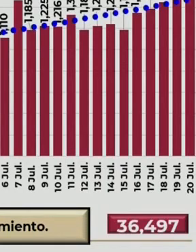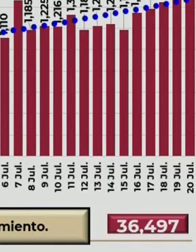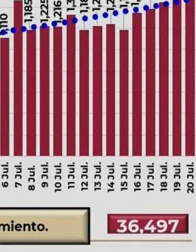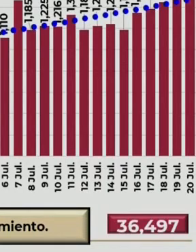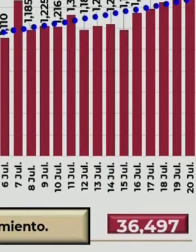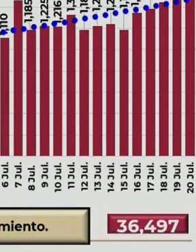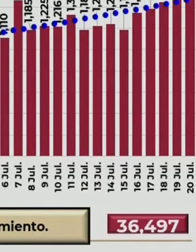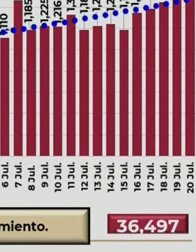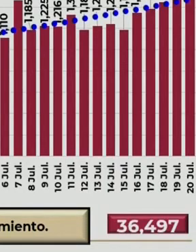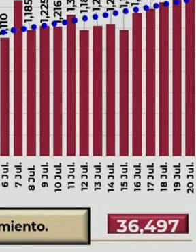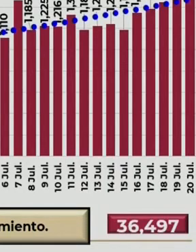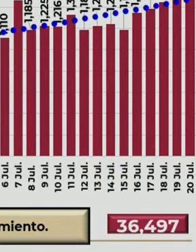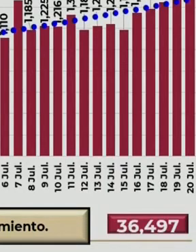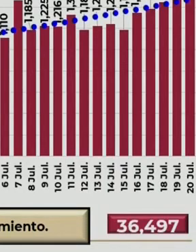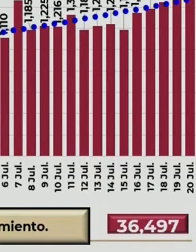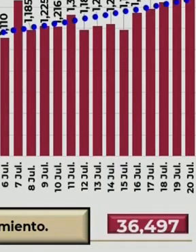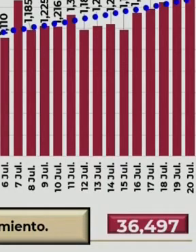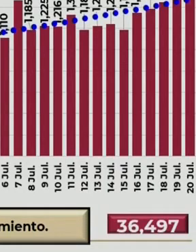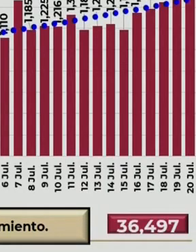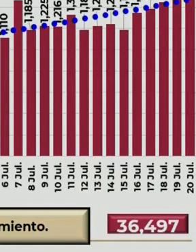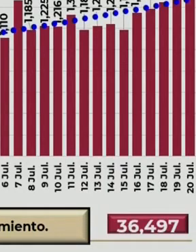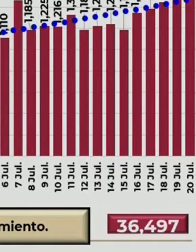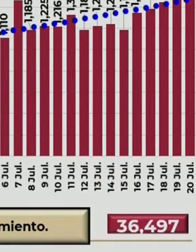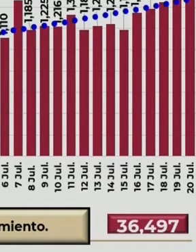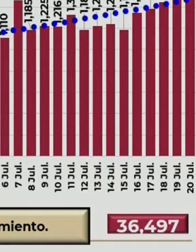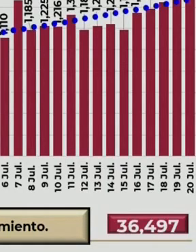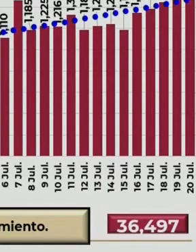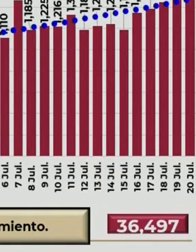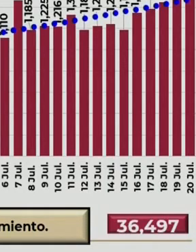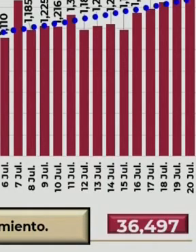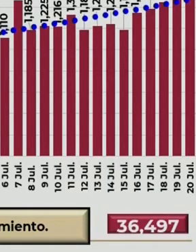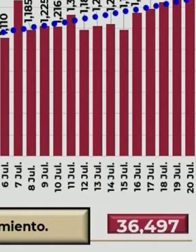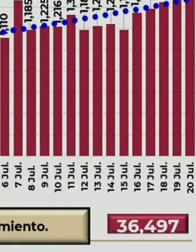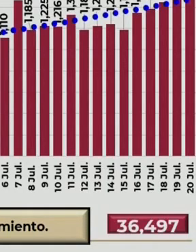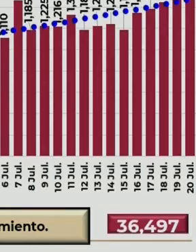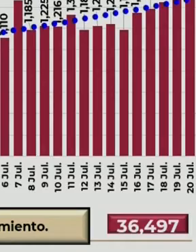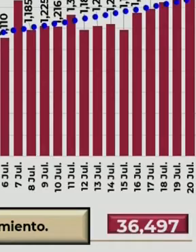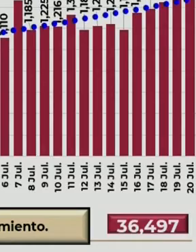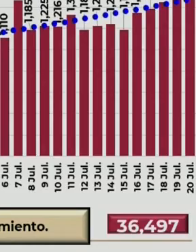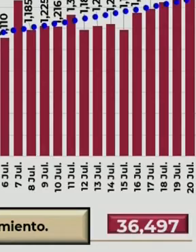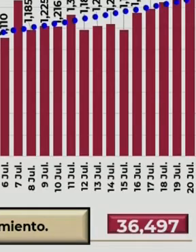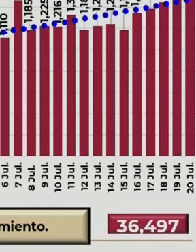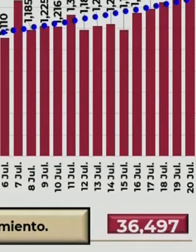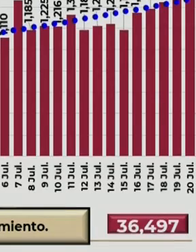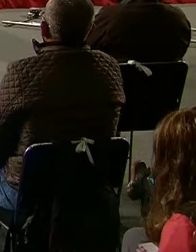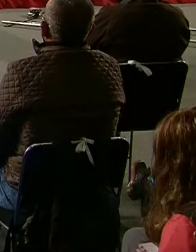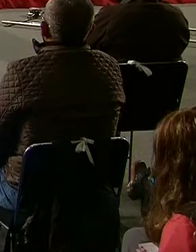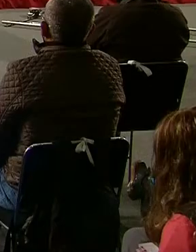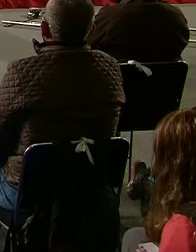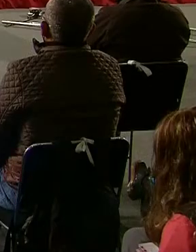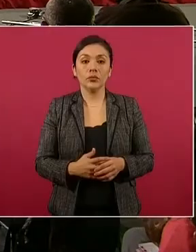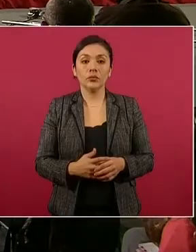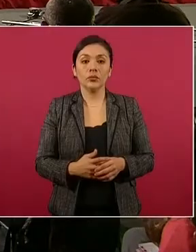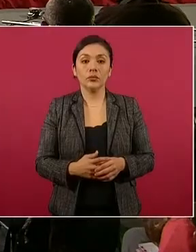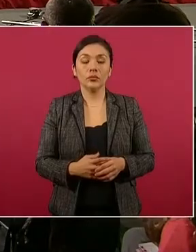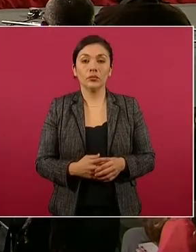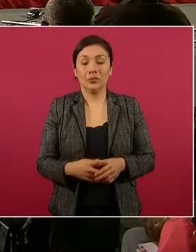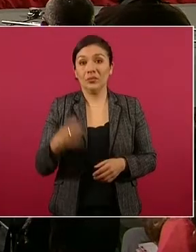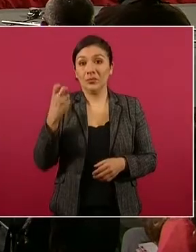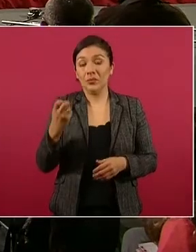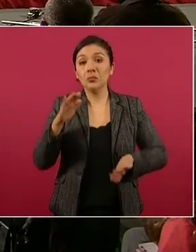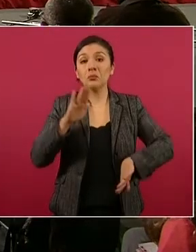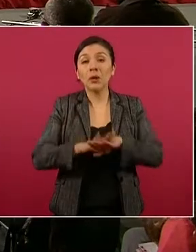un 79 por ciento de incremento en ese en ese rescate a partir del